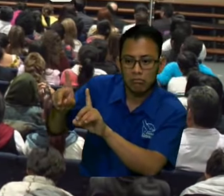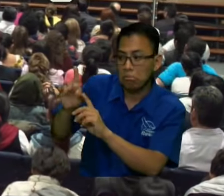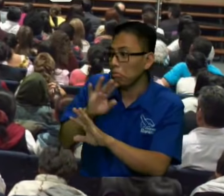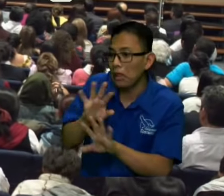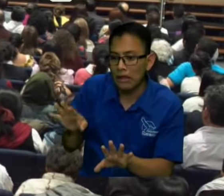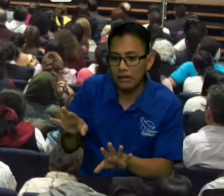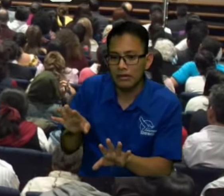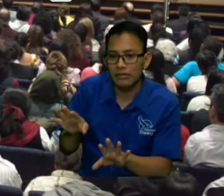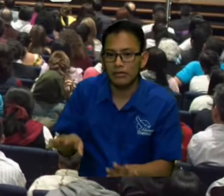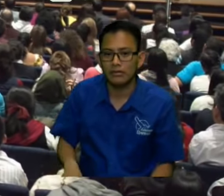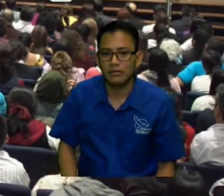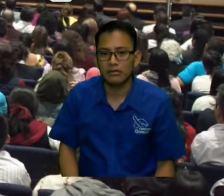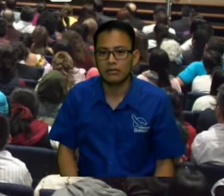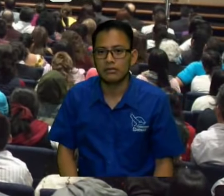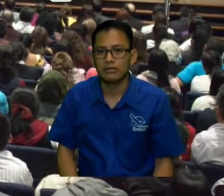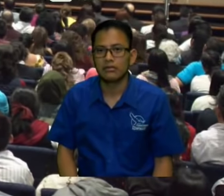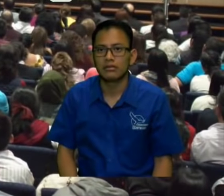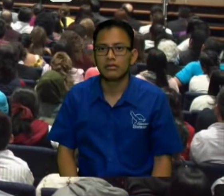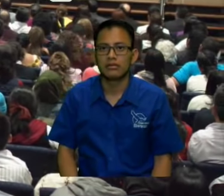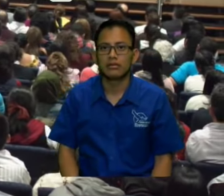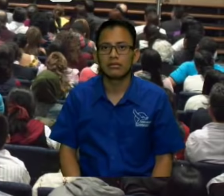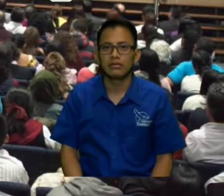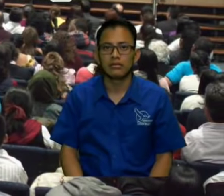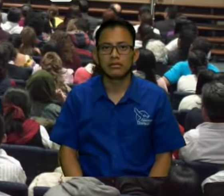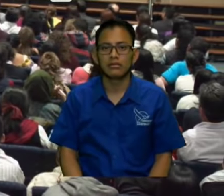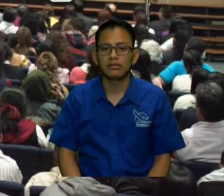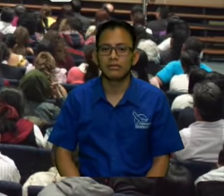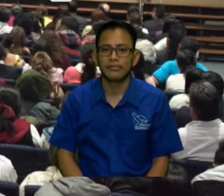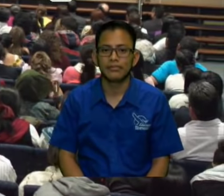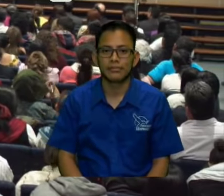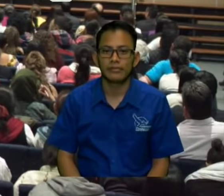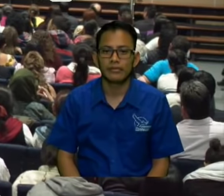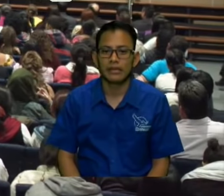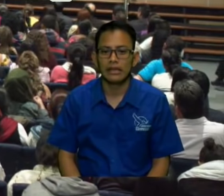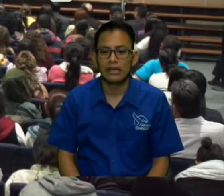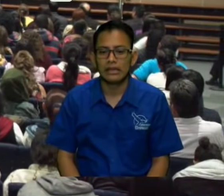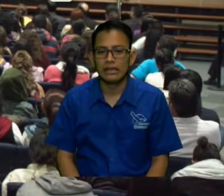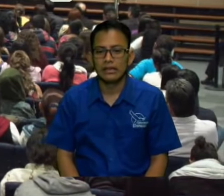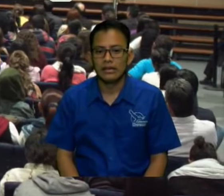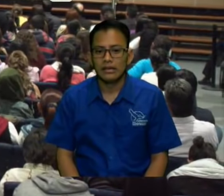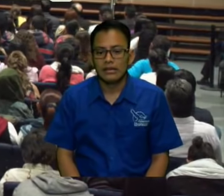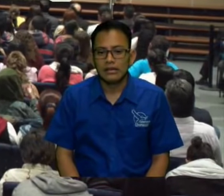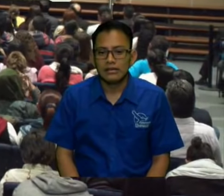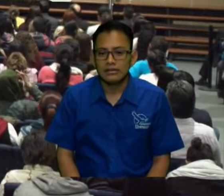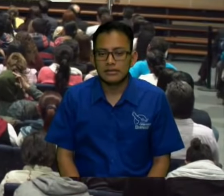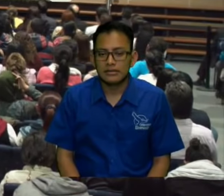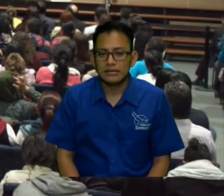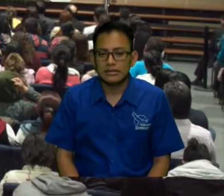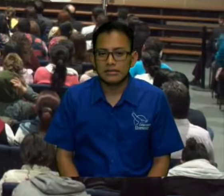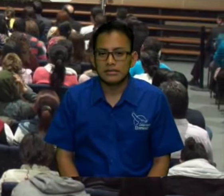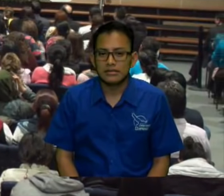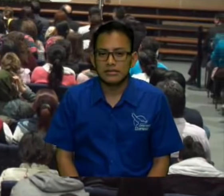Los únicos que podrían decir sí a esa pregunta son los kenianos, porque a ellos les sueltan un tigre y así los entrenan.